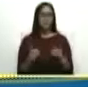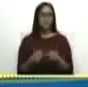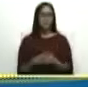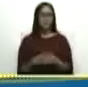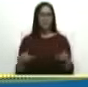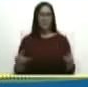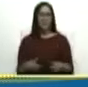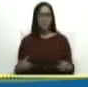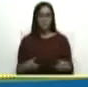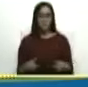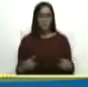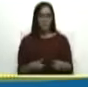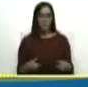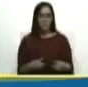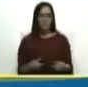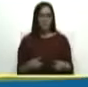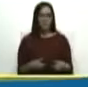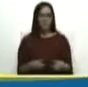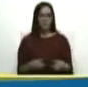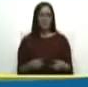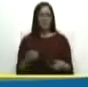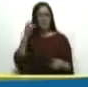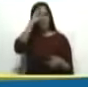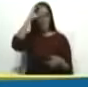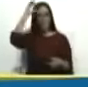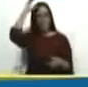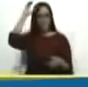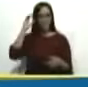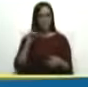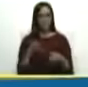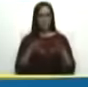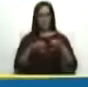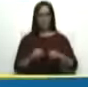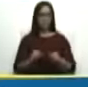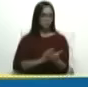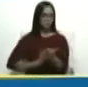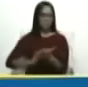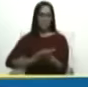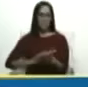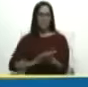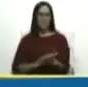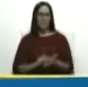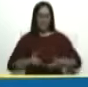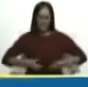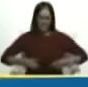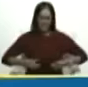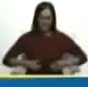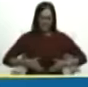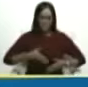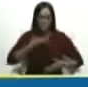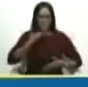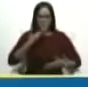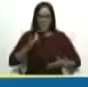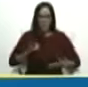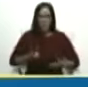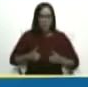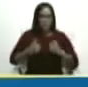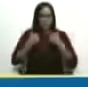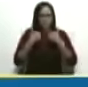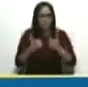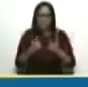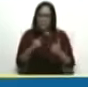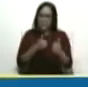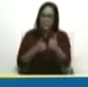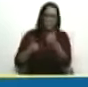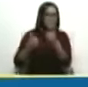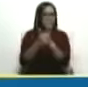la llaman. Una gran capacidad de adaptación y sacar lo mejor de adentro y echar para adelante. Y